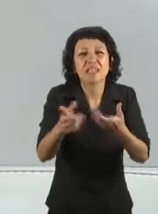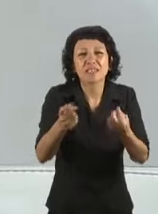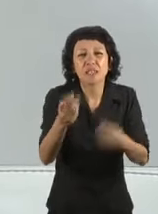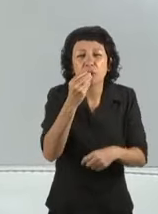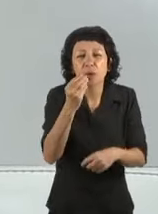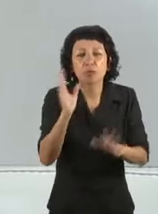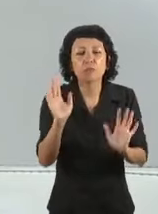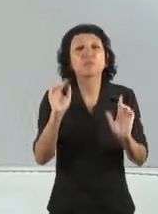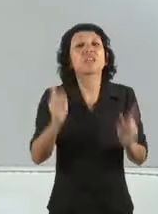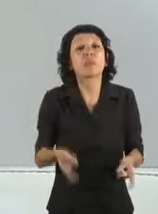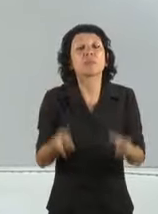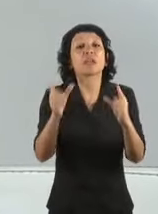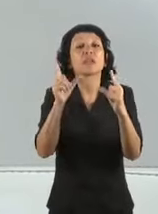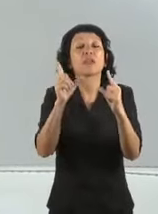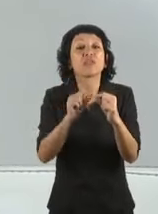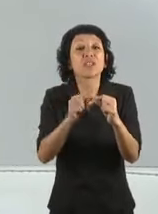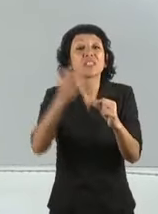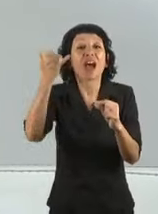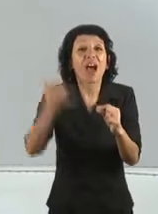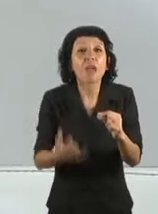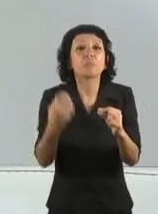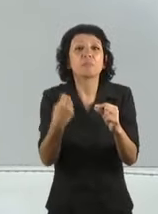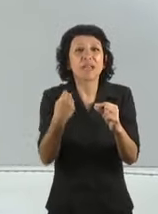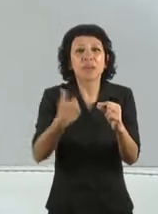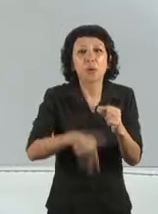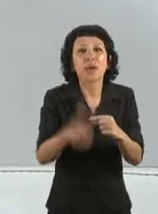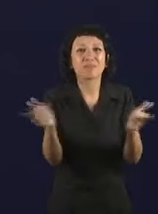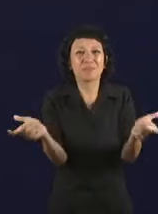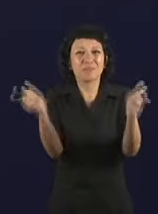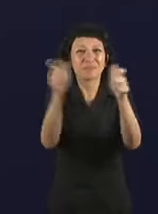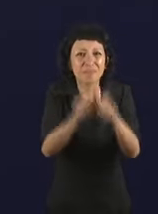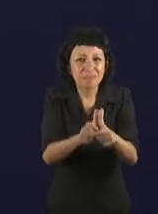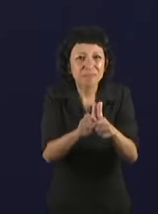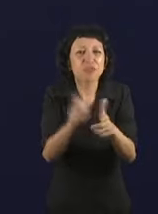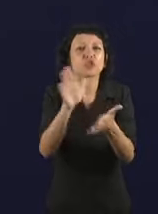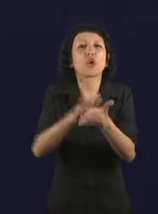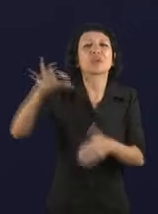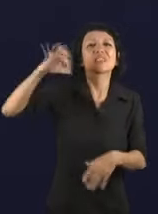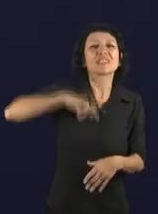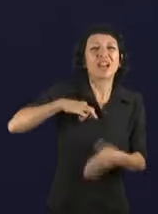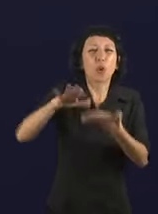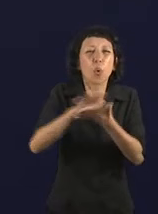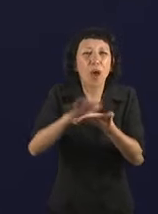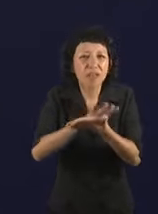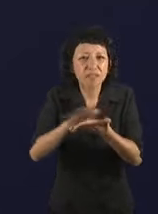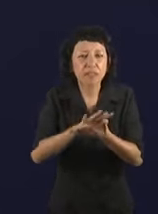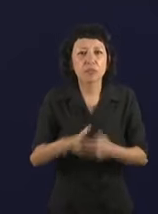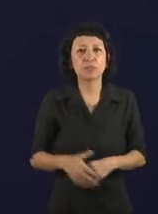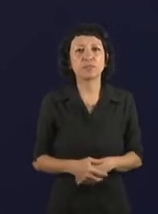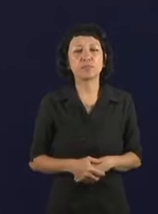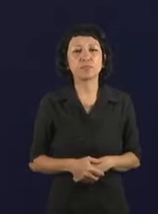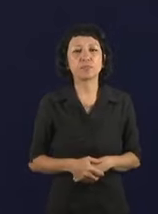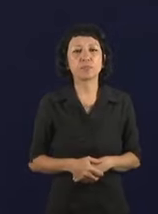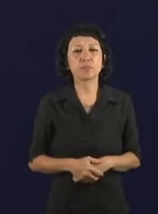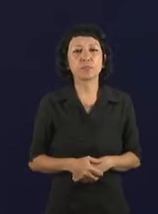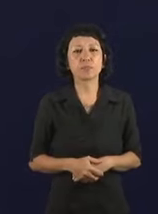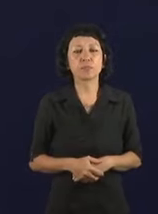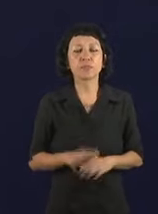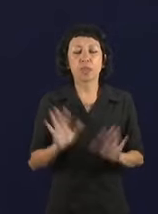si hay fecha para el consejo del salario mínimo vitalim móvil Eh bueno no no a ver voy a tratar de